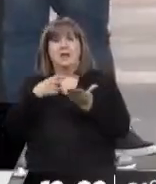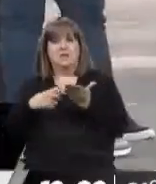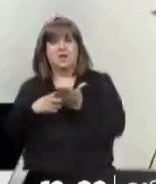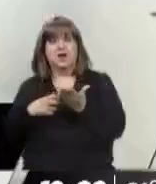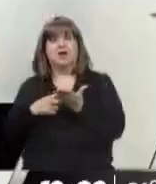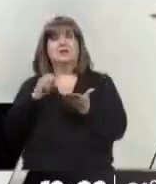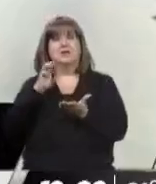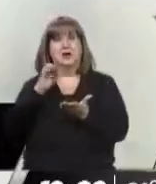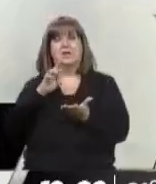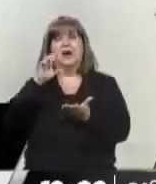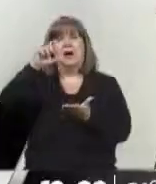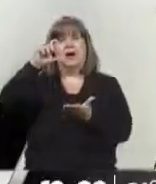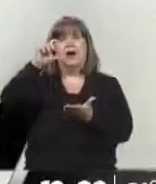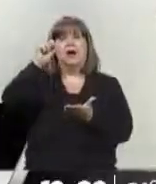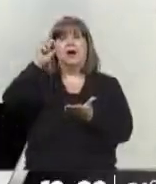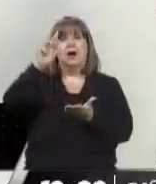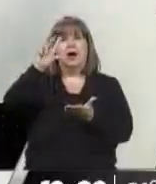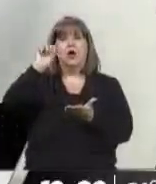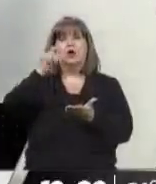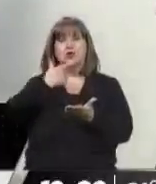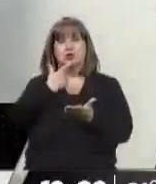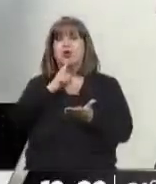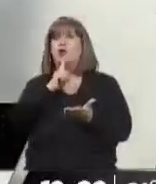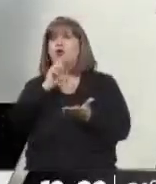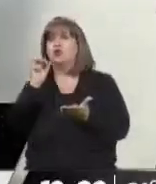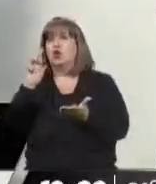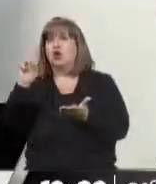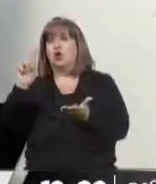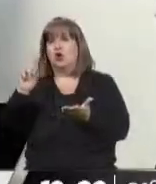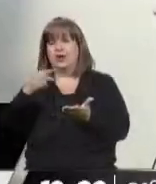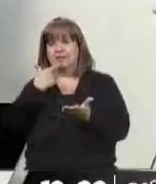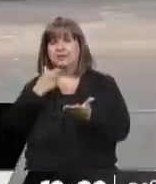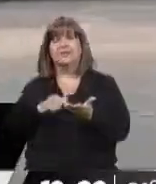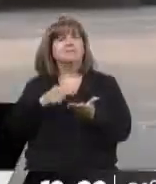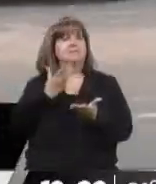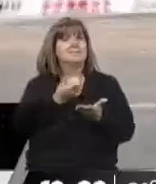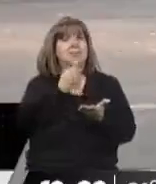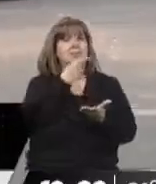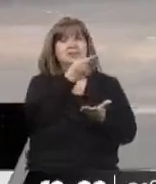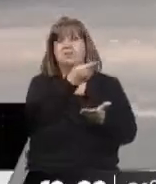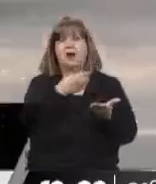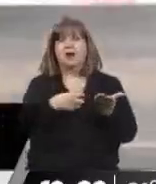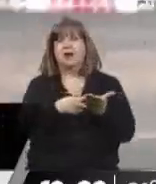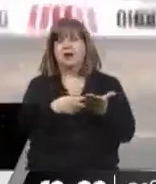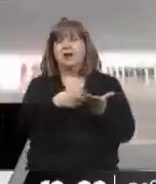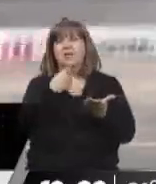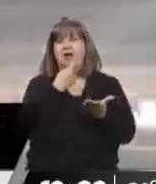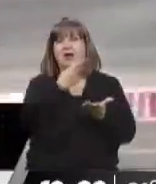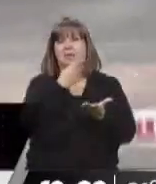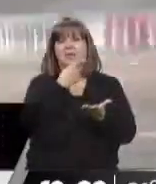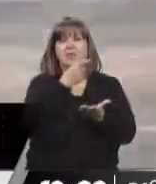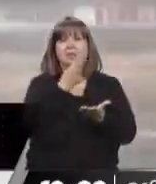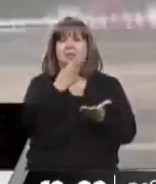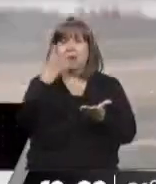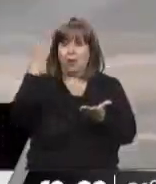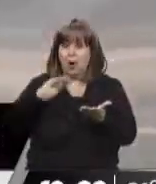Carlos Torres no estaría indicando cuál es la responsabilidad plena de Cristian Rivero. Por otro lado, la